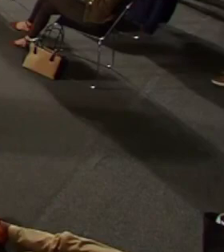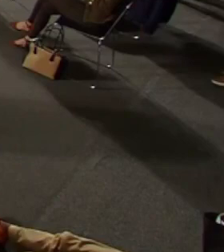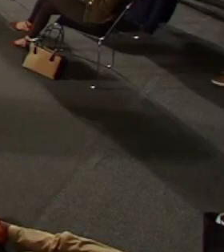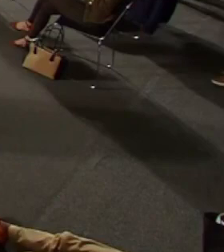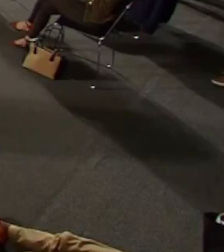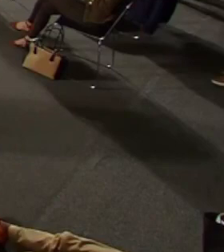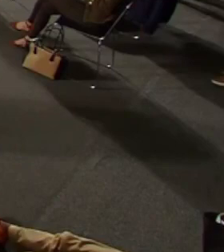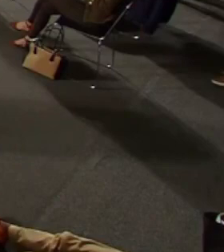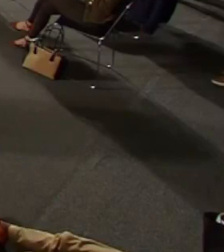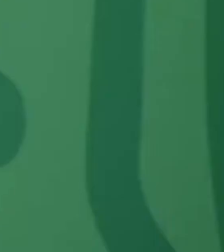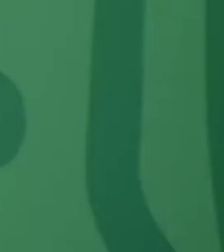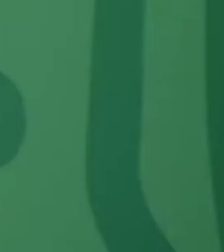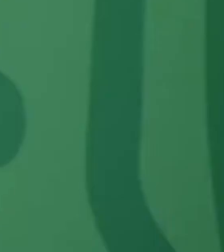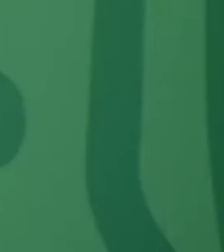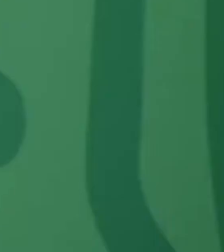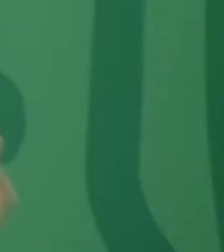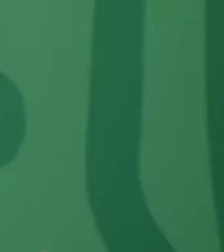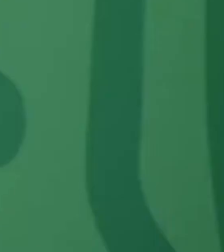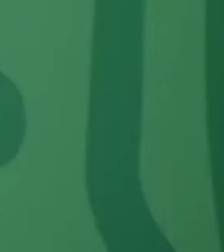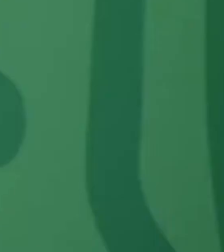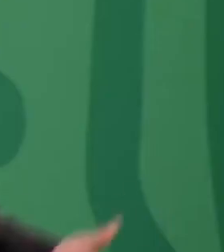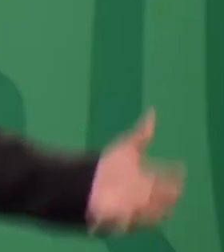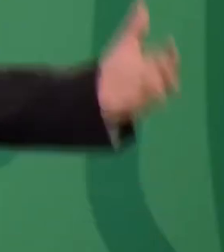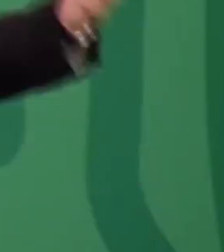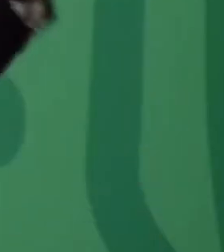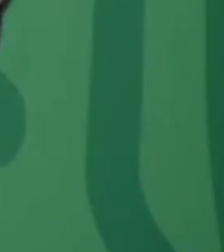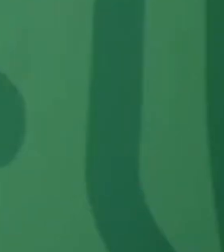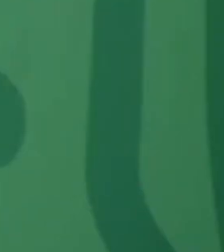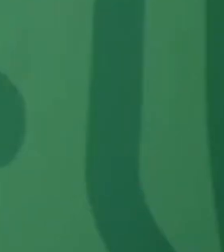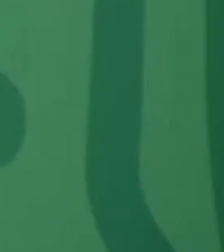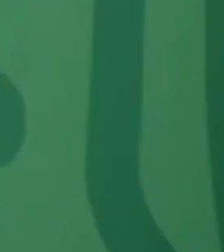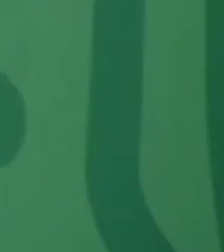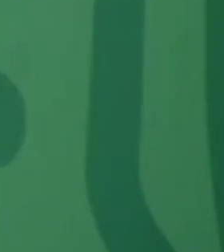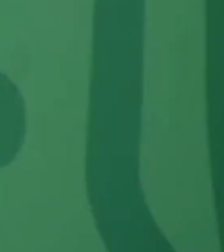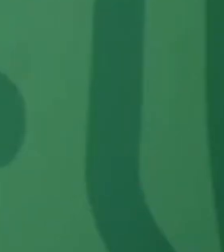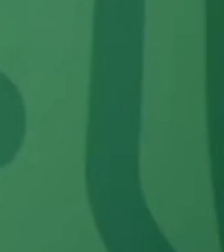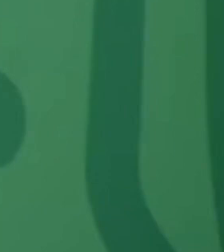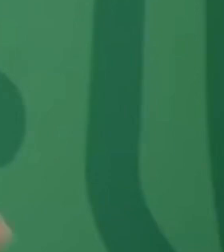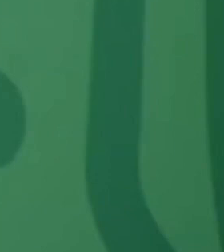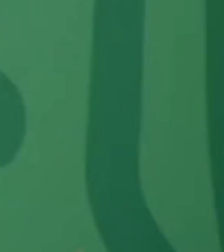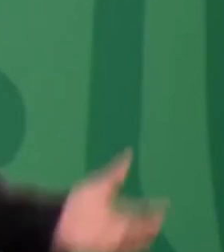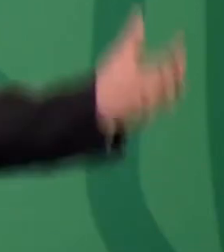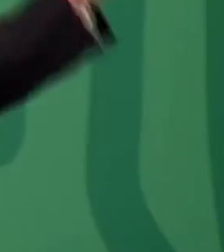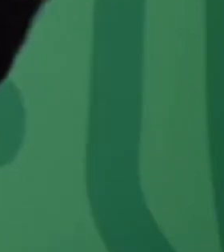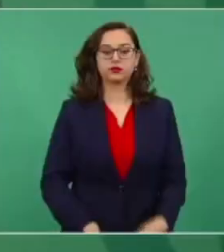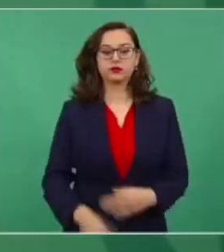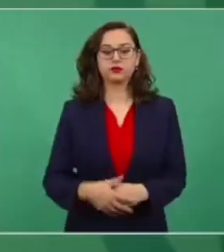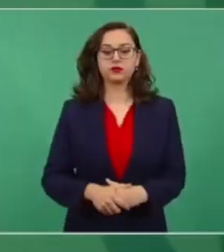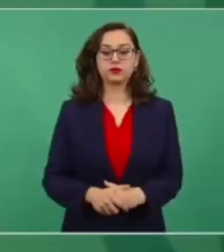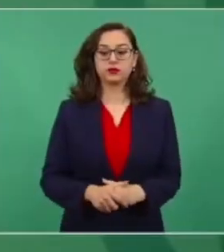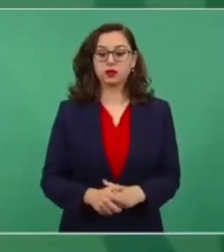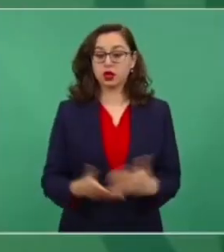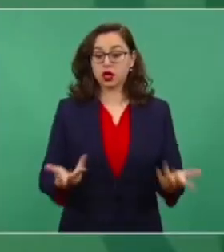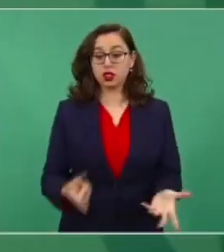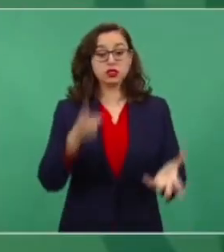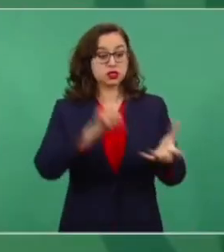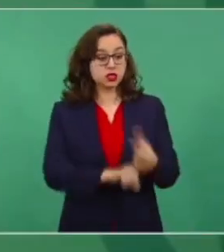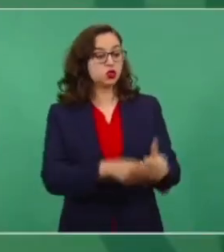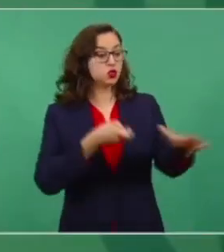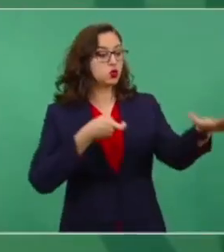para tener influencias y acaparar el mercado, vender la luz a